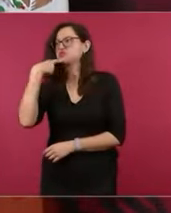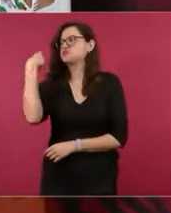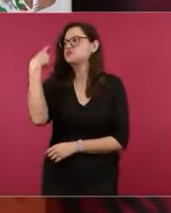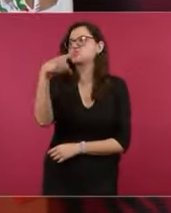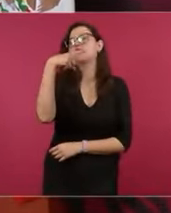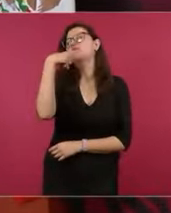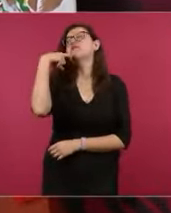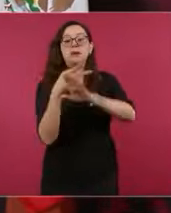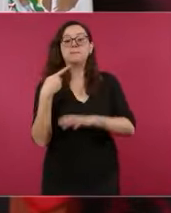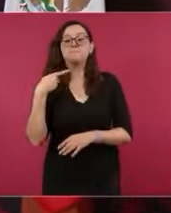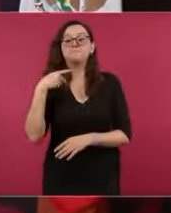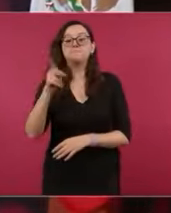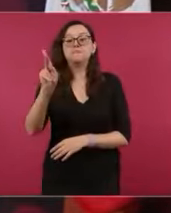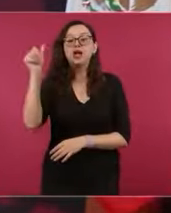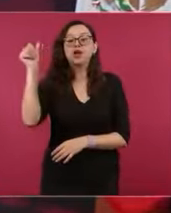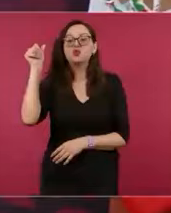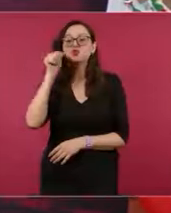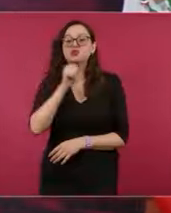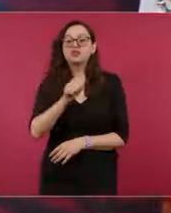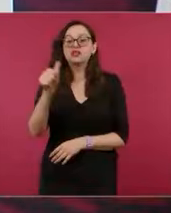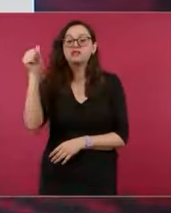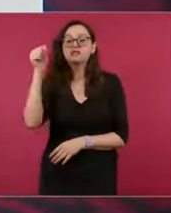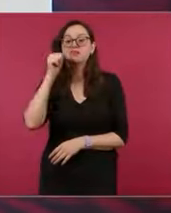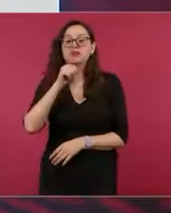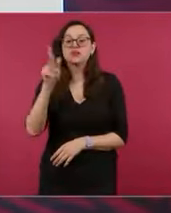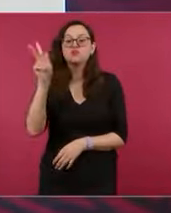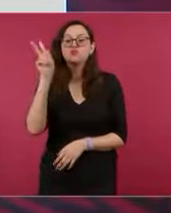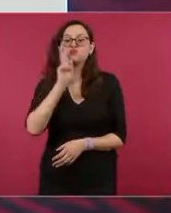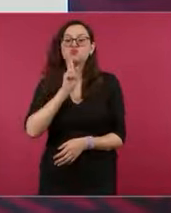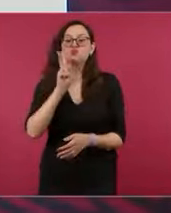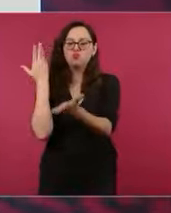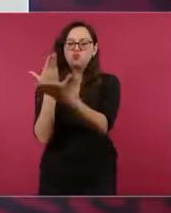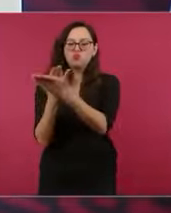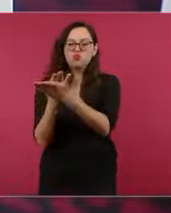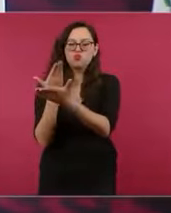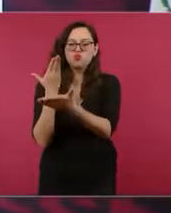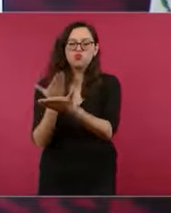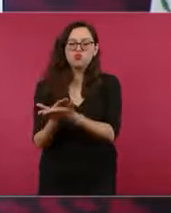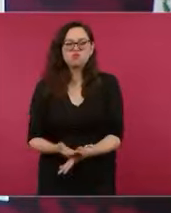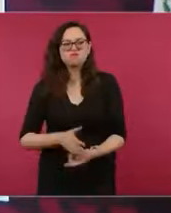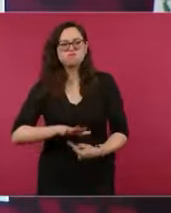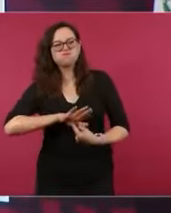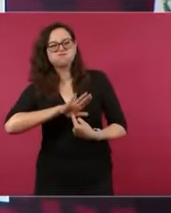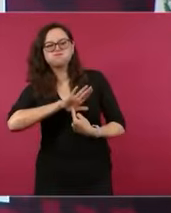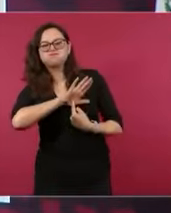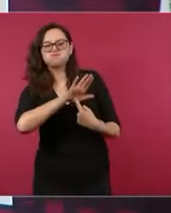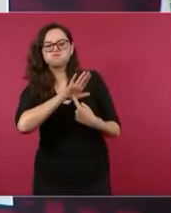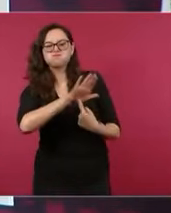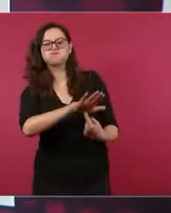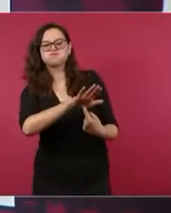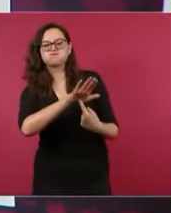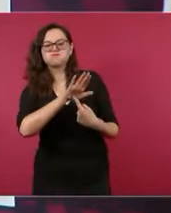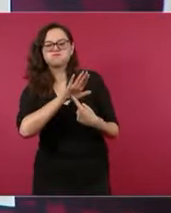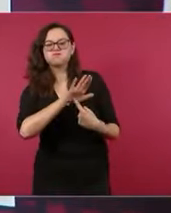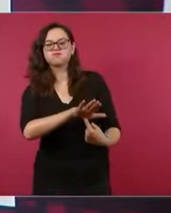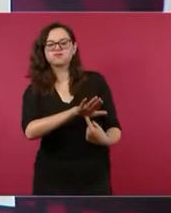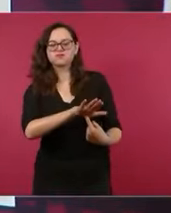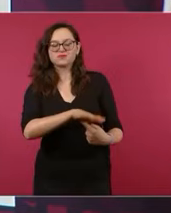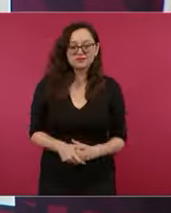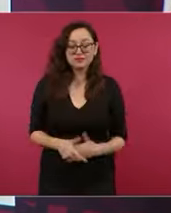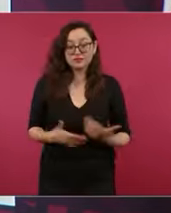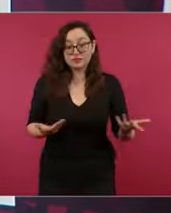siempre cuido, y eso se los aconsejo a ustedes, porque aunque se